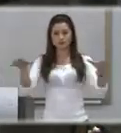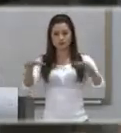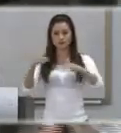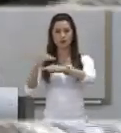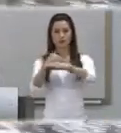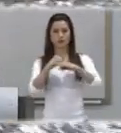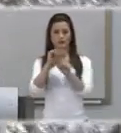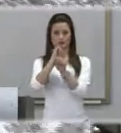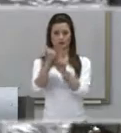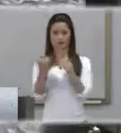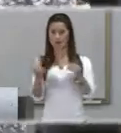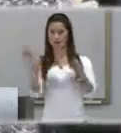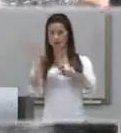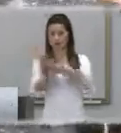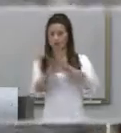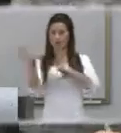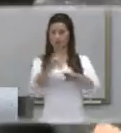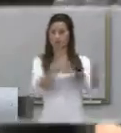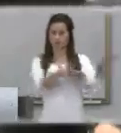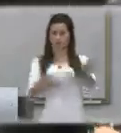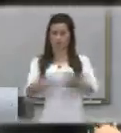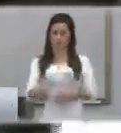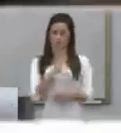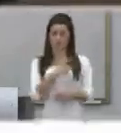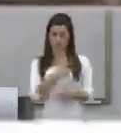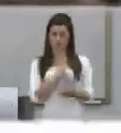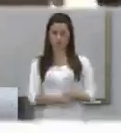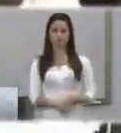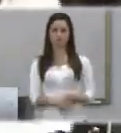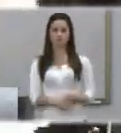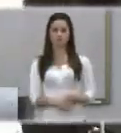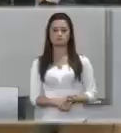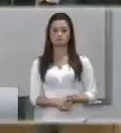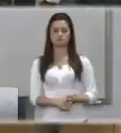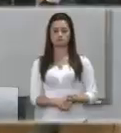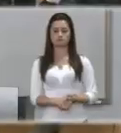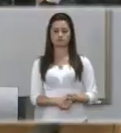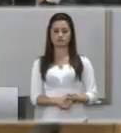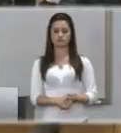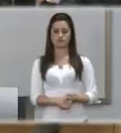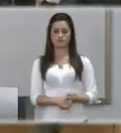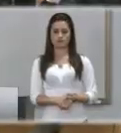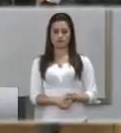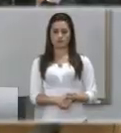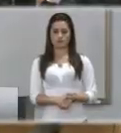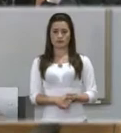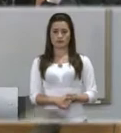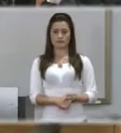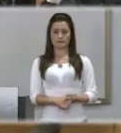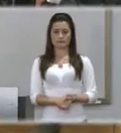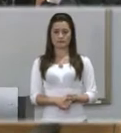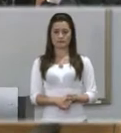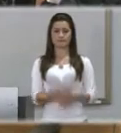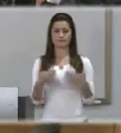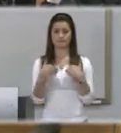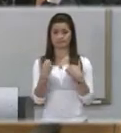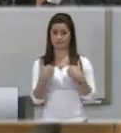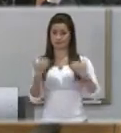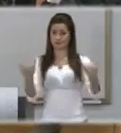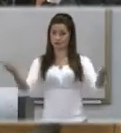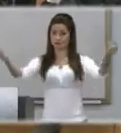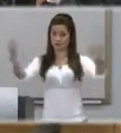darle la bienvenida a la universidad. Nos alegra mucho poder hoy presentar a ustedes